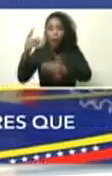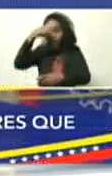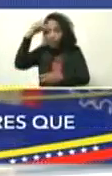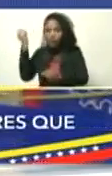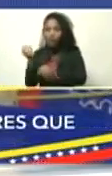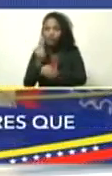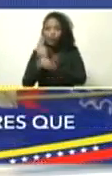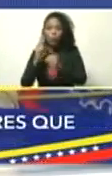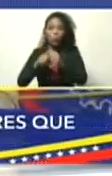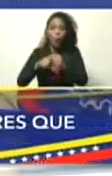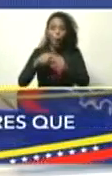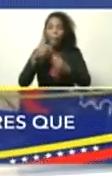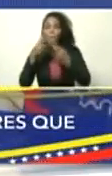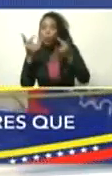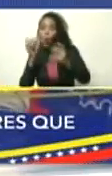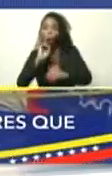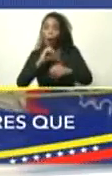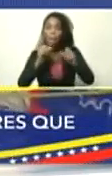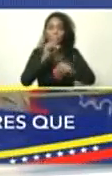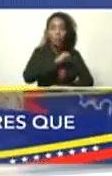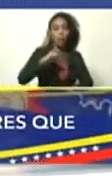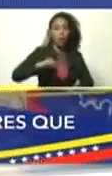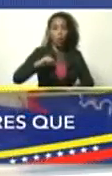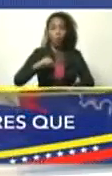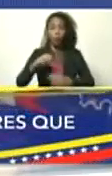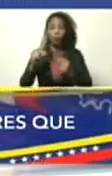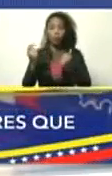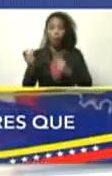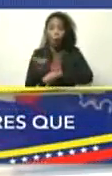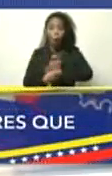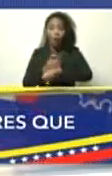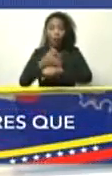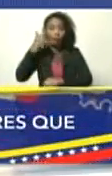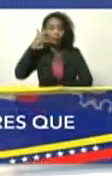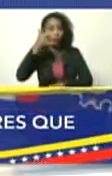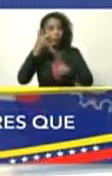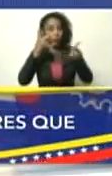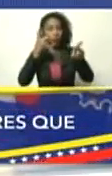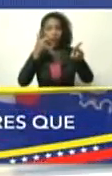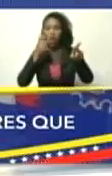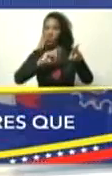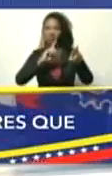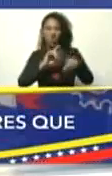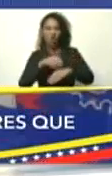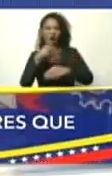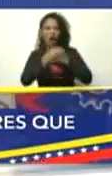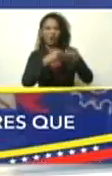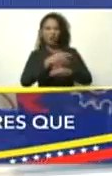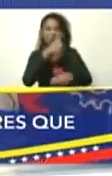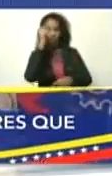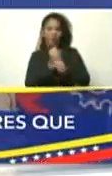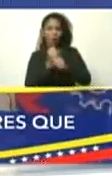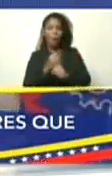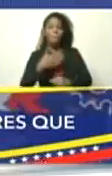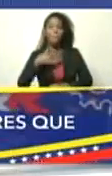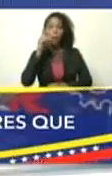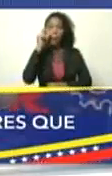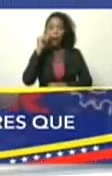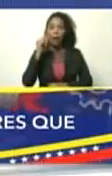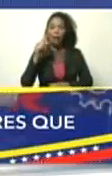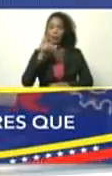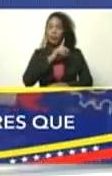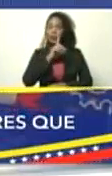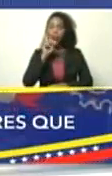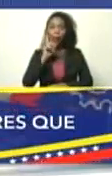sea en público o privado, inmediatamente del gobierno llamaban, no le den trabajo a ese tipo. Mi papá se llamaba Nicolás